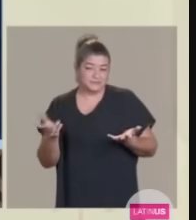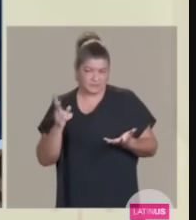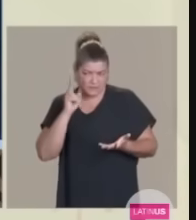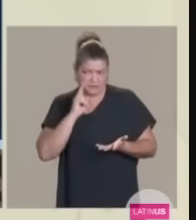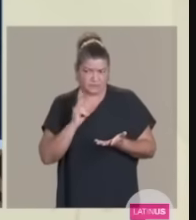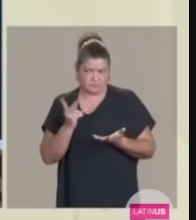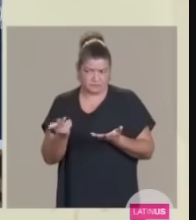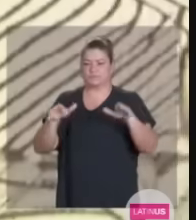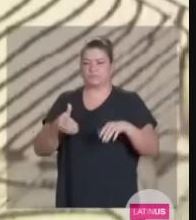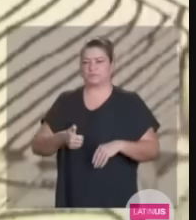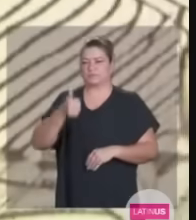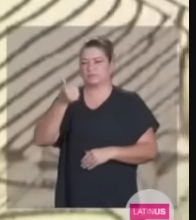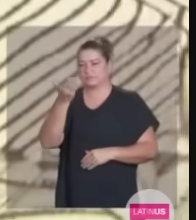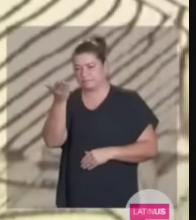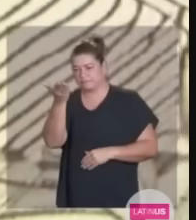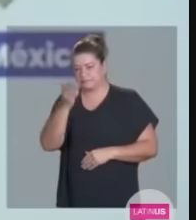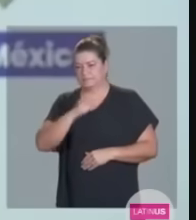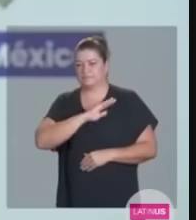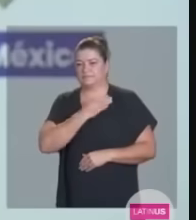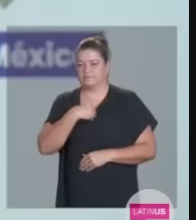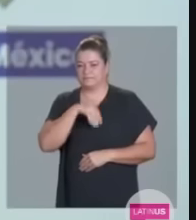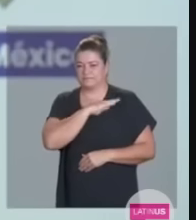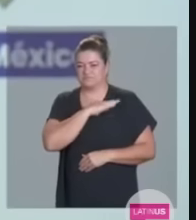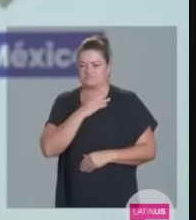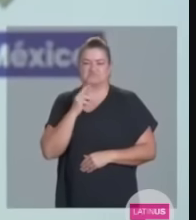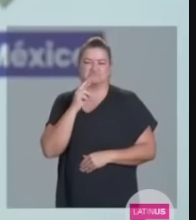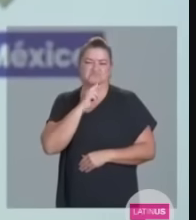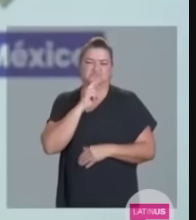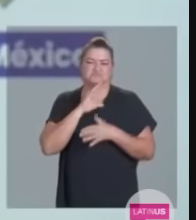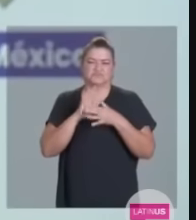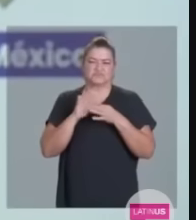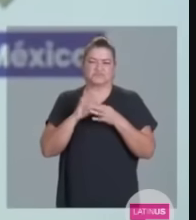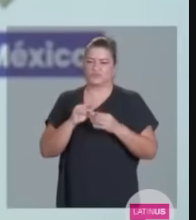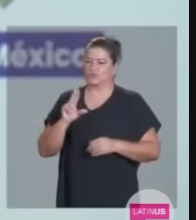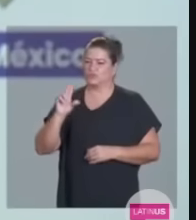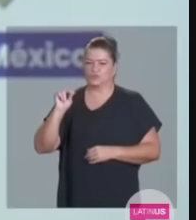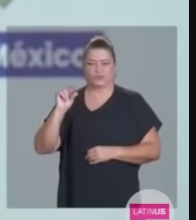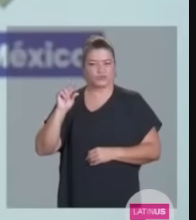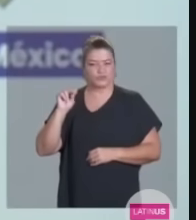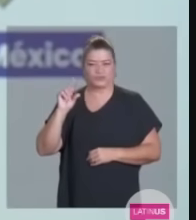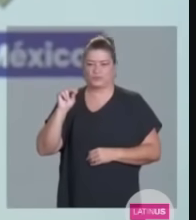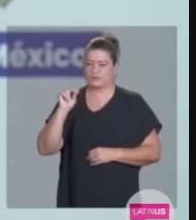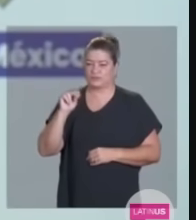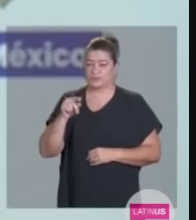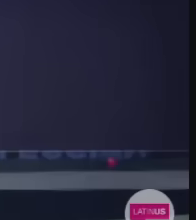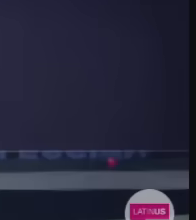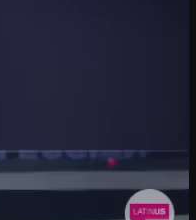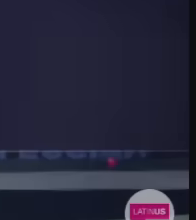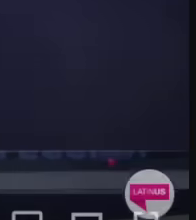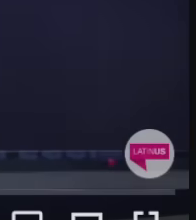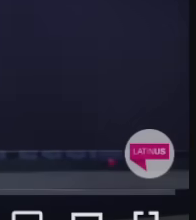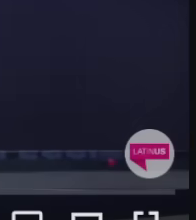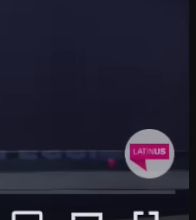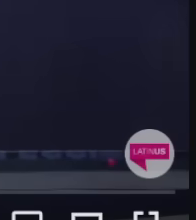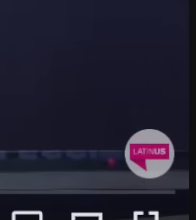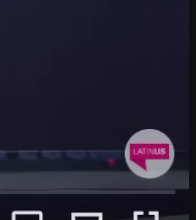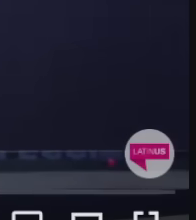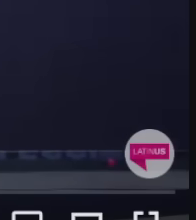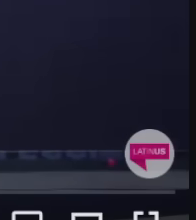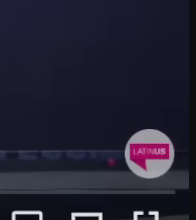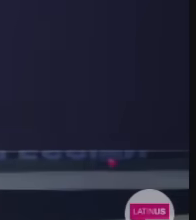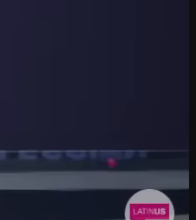para para el po debate muy rápidamente no no no no y pon tu denuncia si a